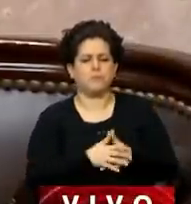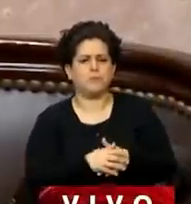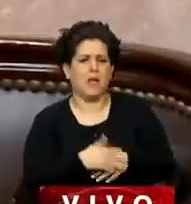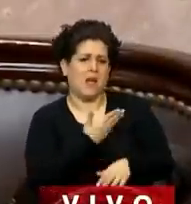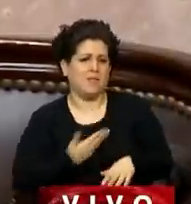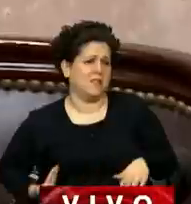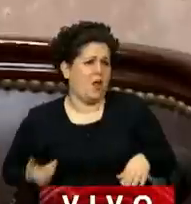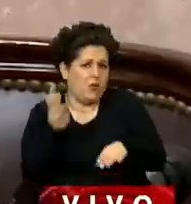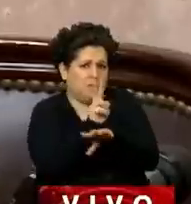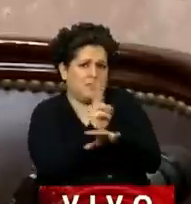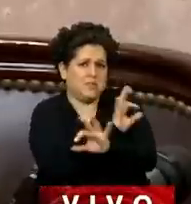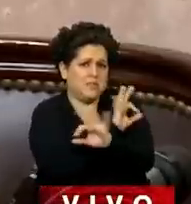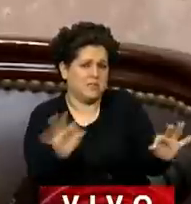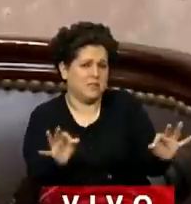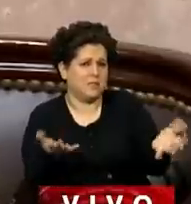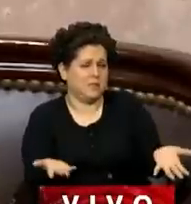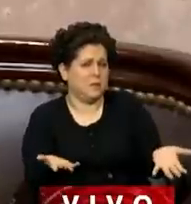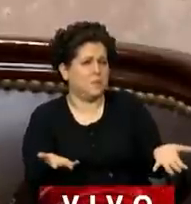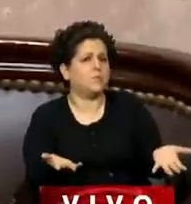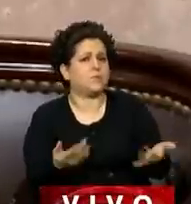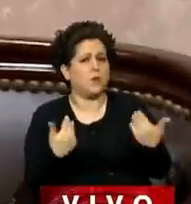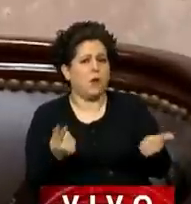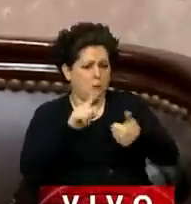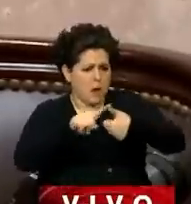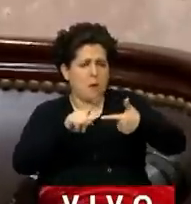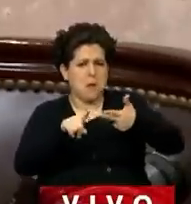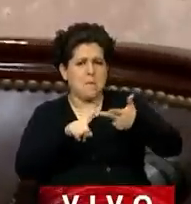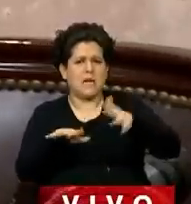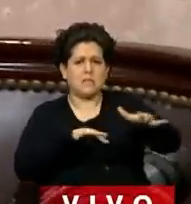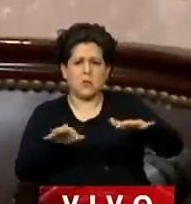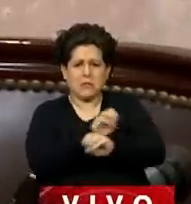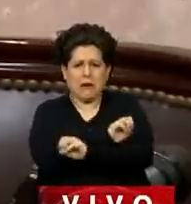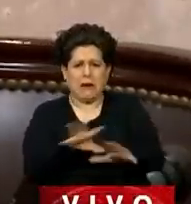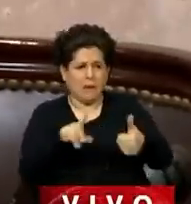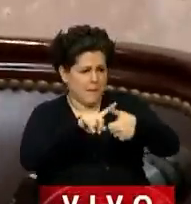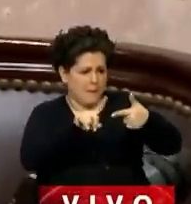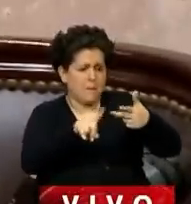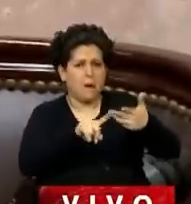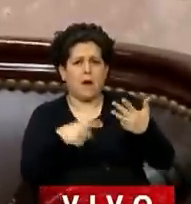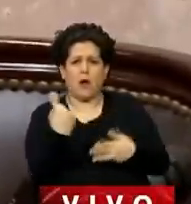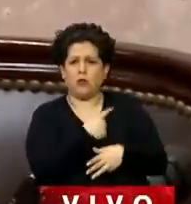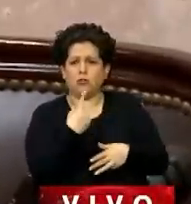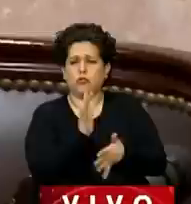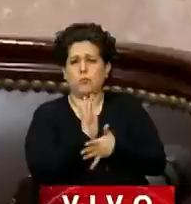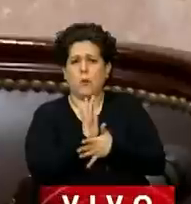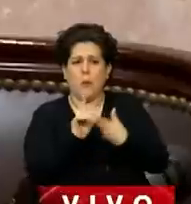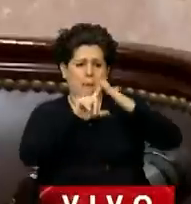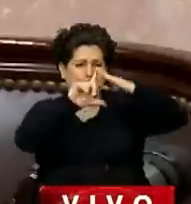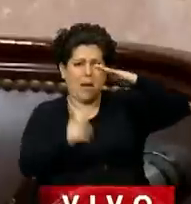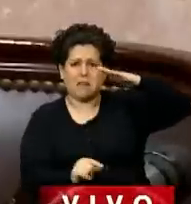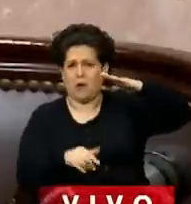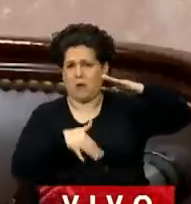por ello mientras estos mientras estos gravísimos hechos ocurren por los que vamos a perder nuestra patagonia